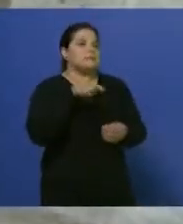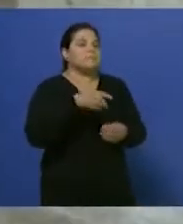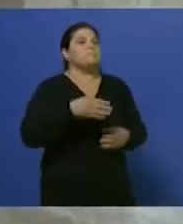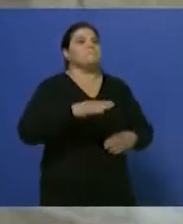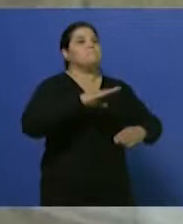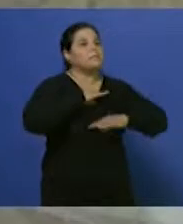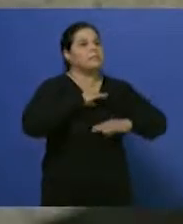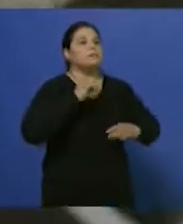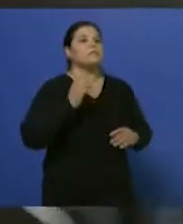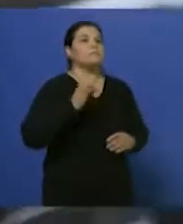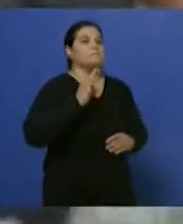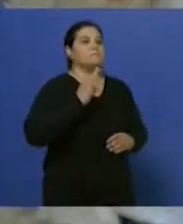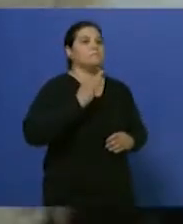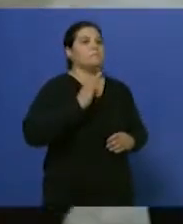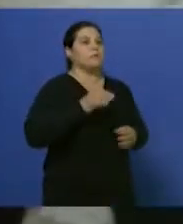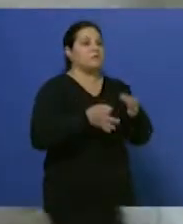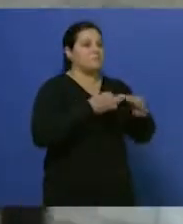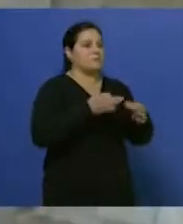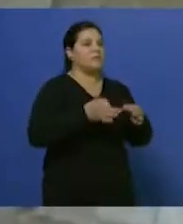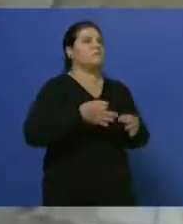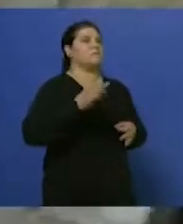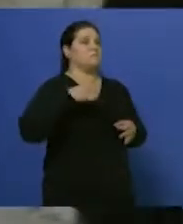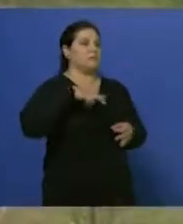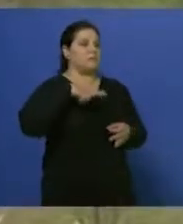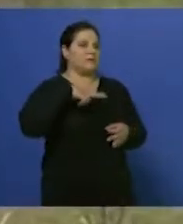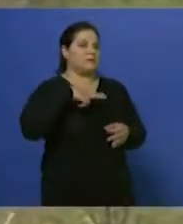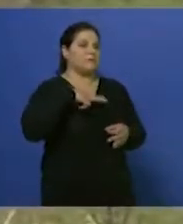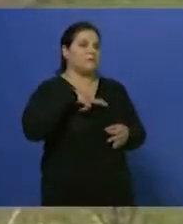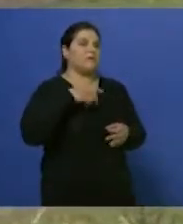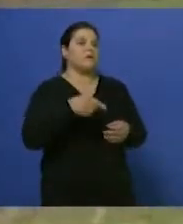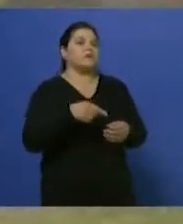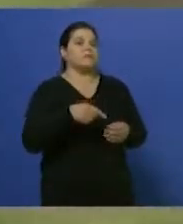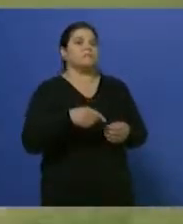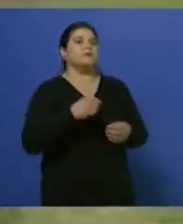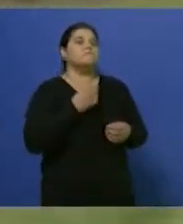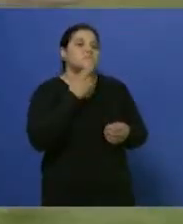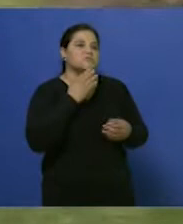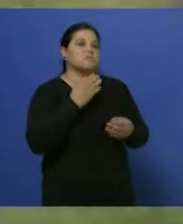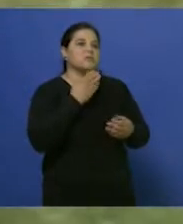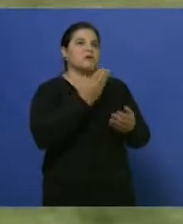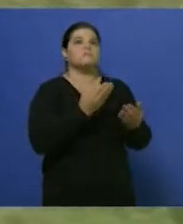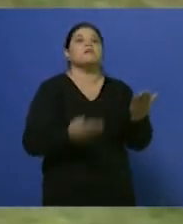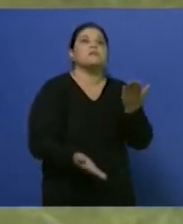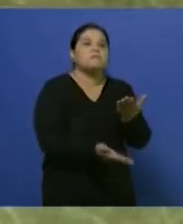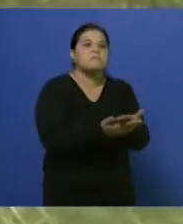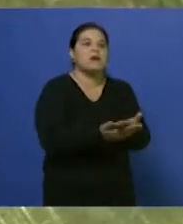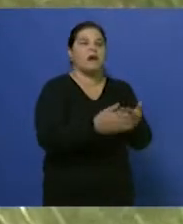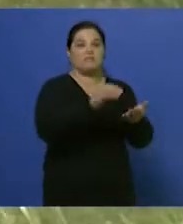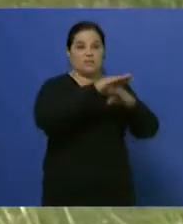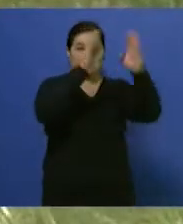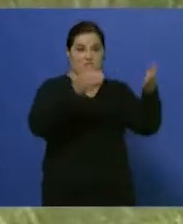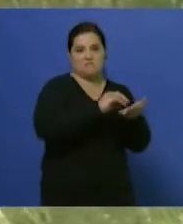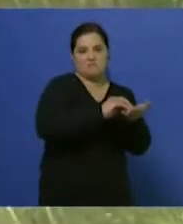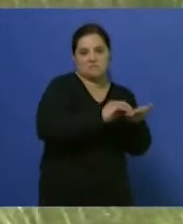privado que yo dejé bien claro ante los concejales, ante todo el entorno